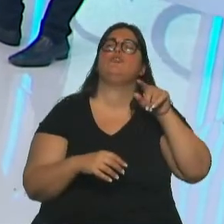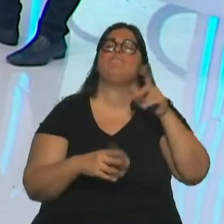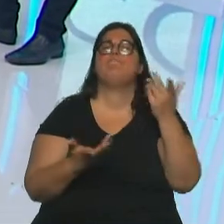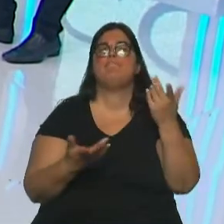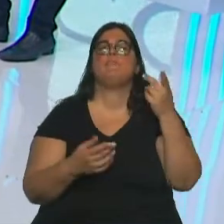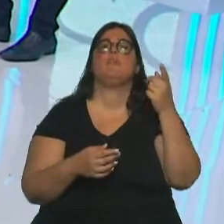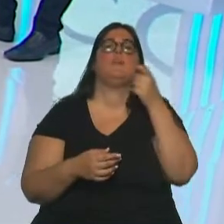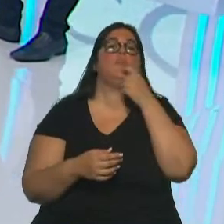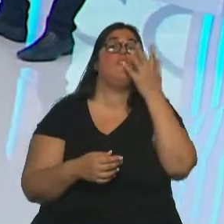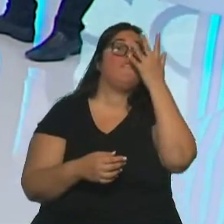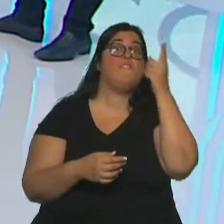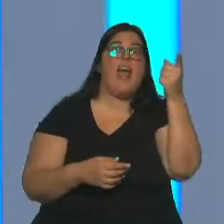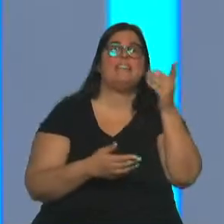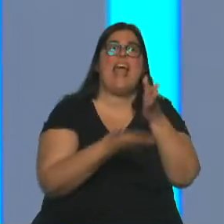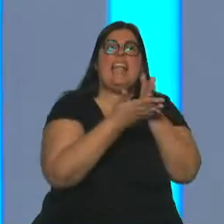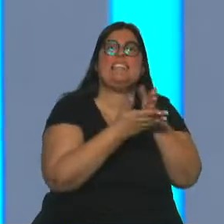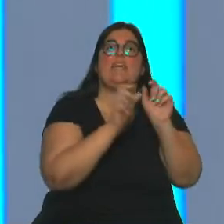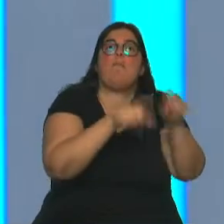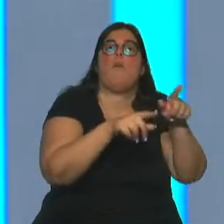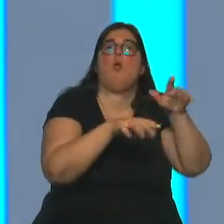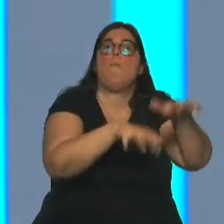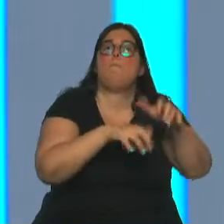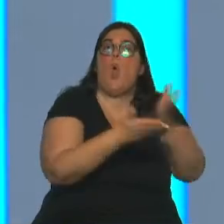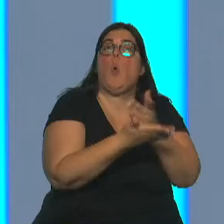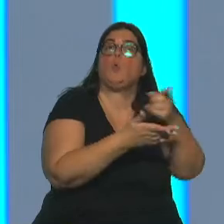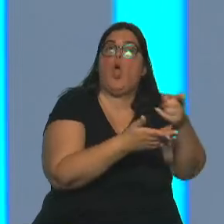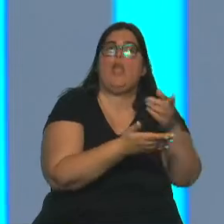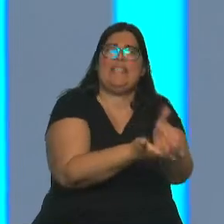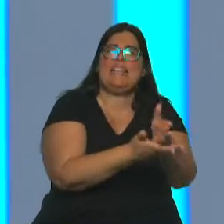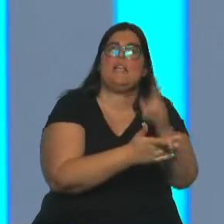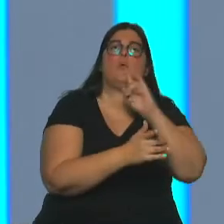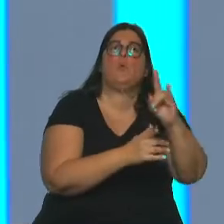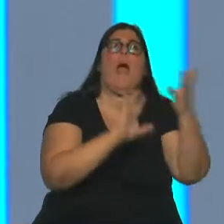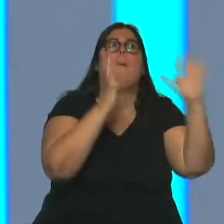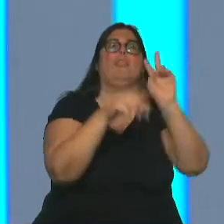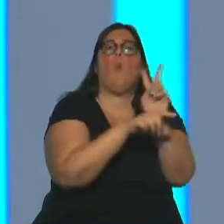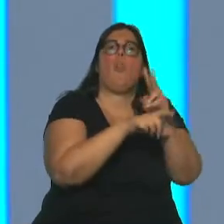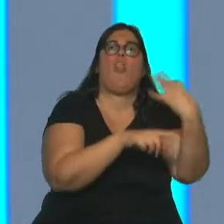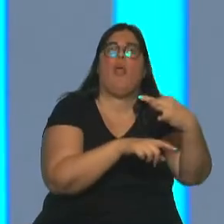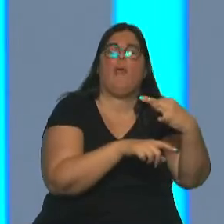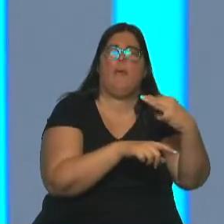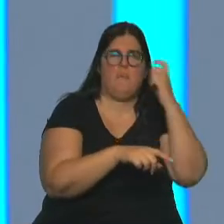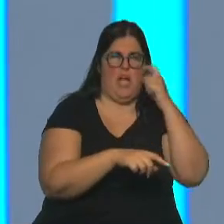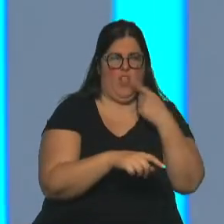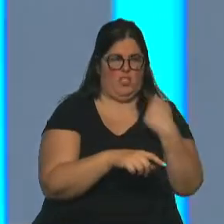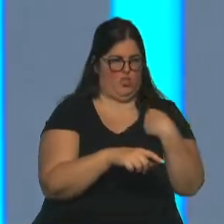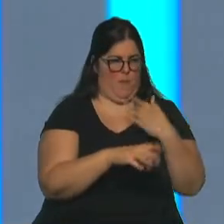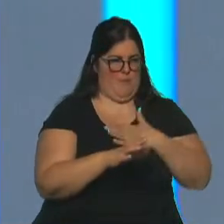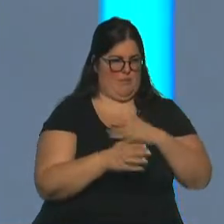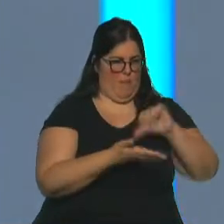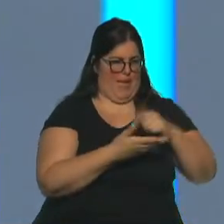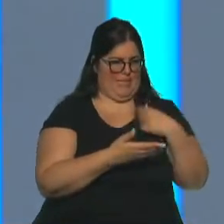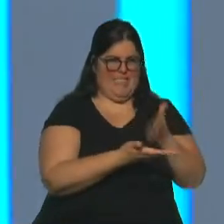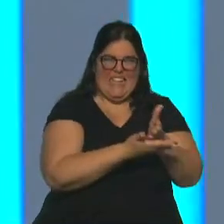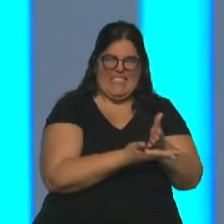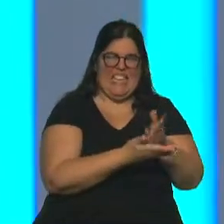Si Francia le está exigiendo a sus propios productores cumplir con ciertas medidas ambientales, dice Macron, es injusto, digo